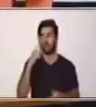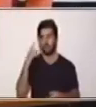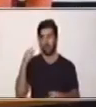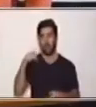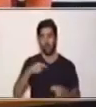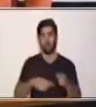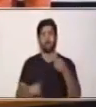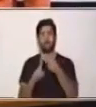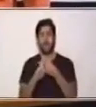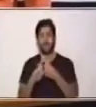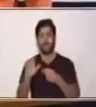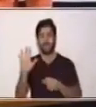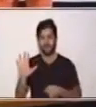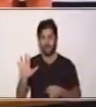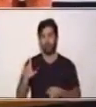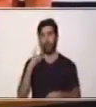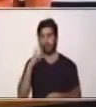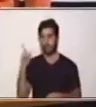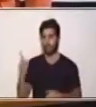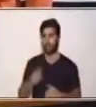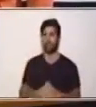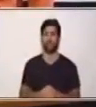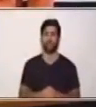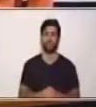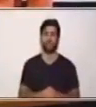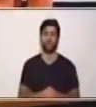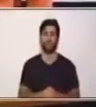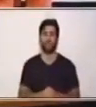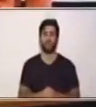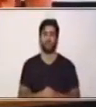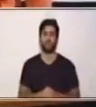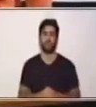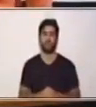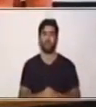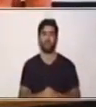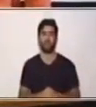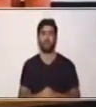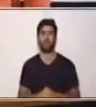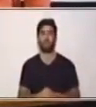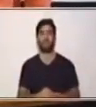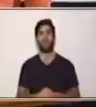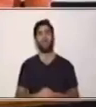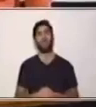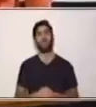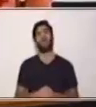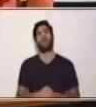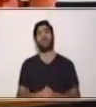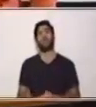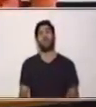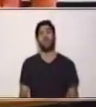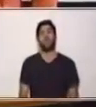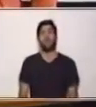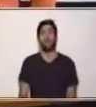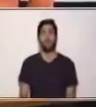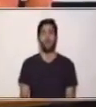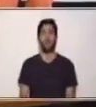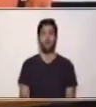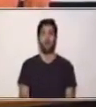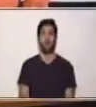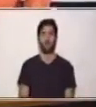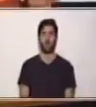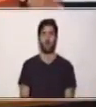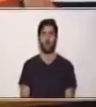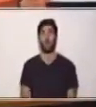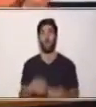1, 2, 3, 4 y 5. ¿Qué hago